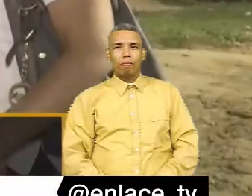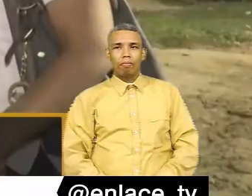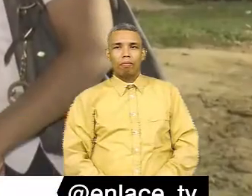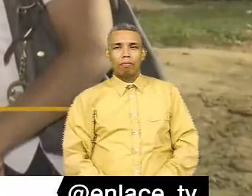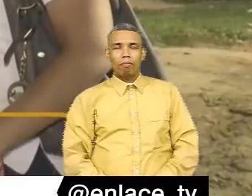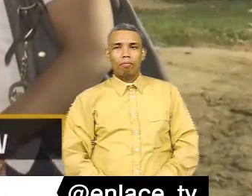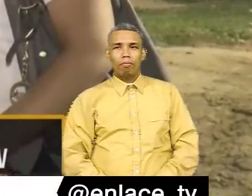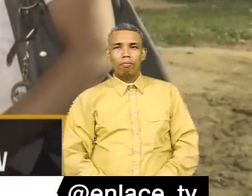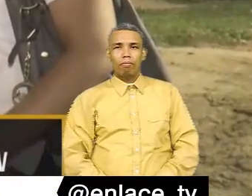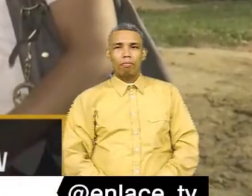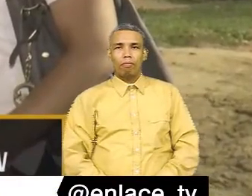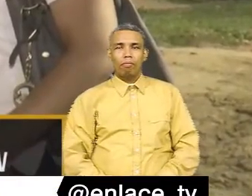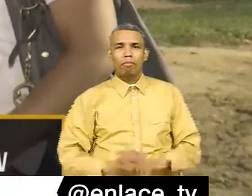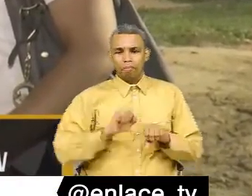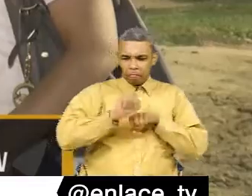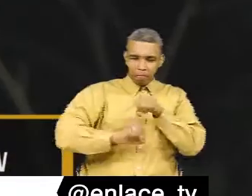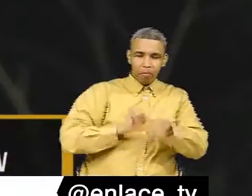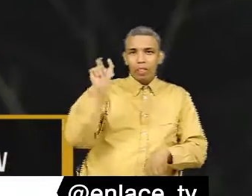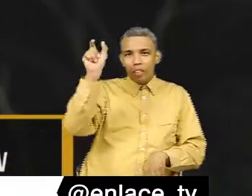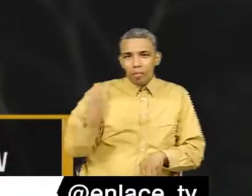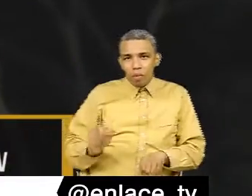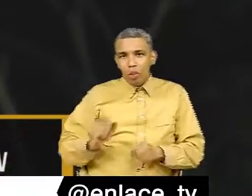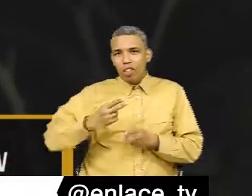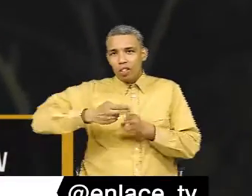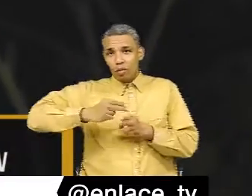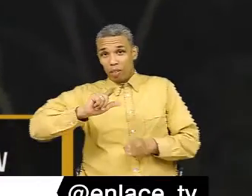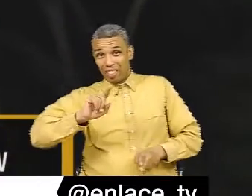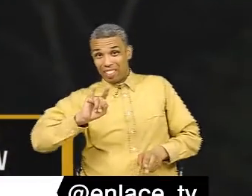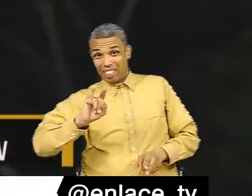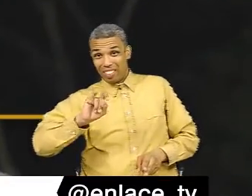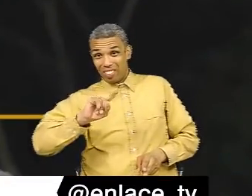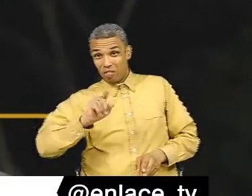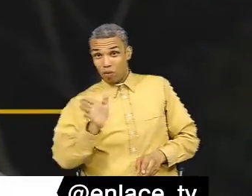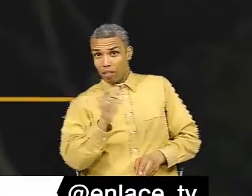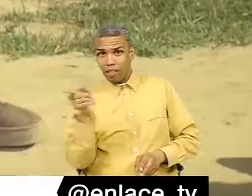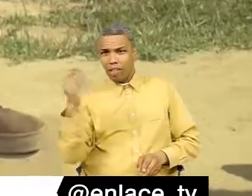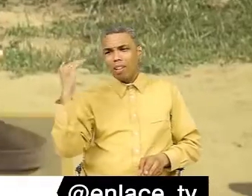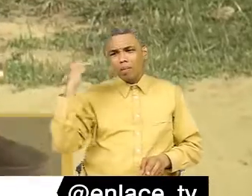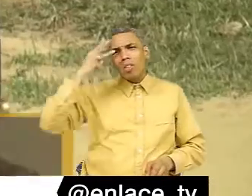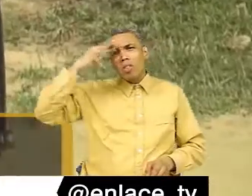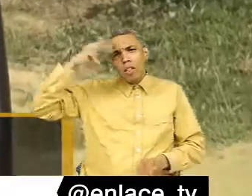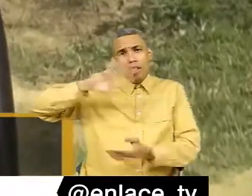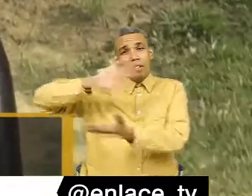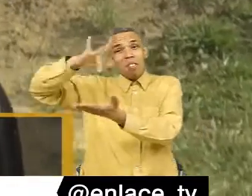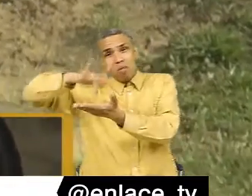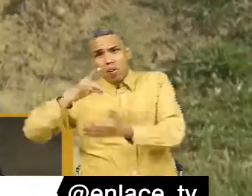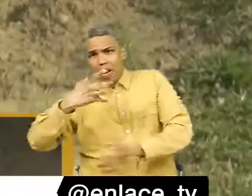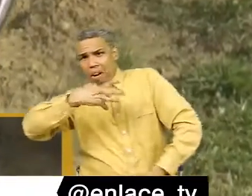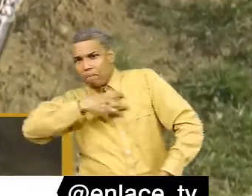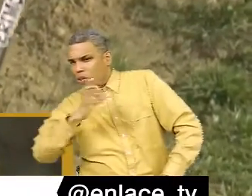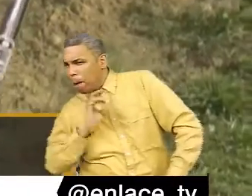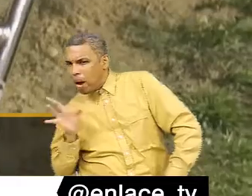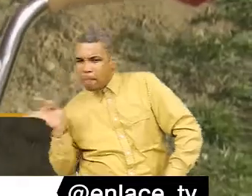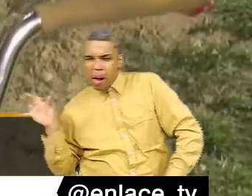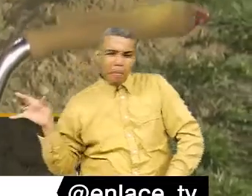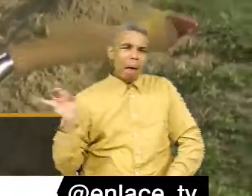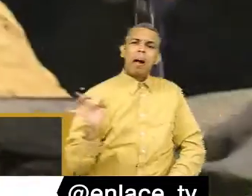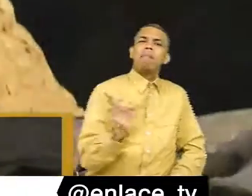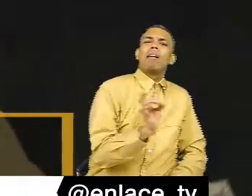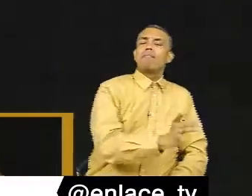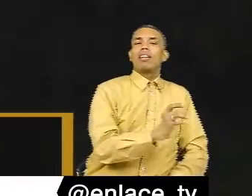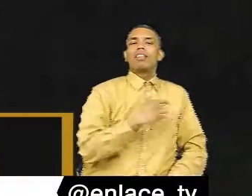El deportista extremo Luis Ortega sigue dando de qué hablar. Recientemente llegó de México, donde obtuvo el título de campeón en el latinoamericano de